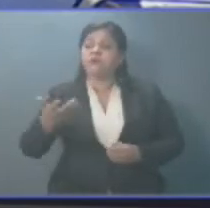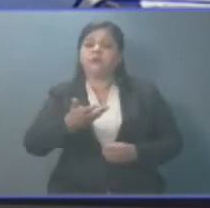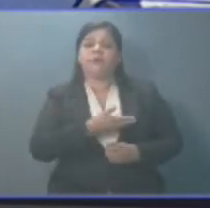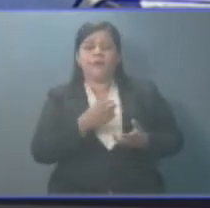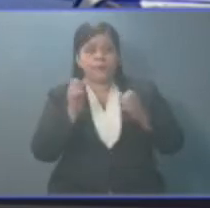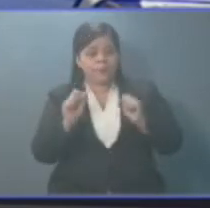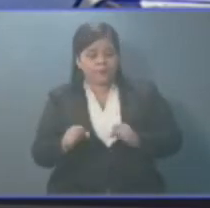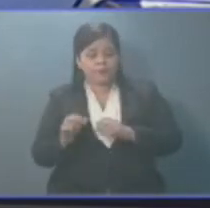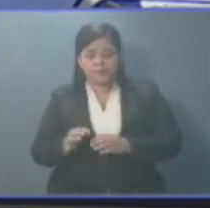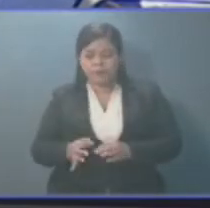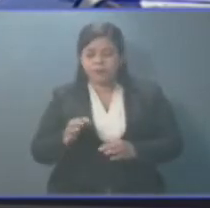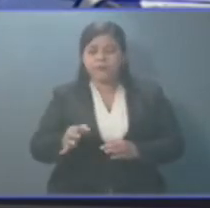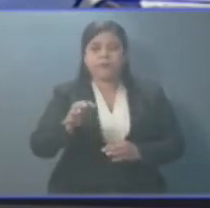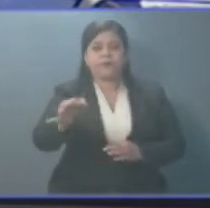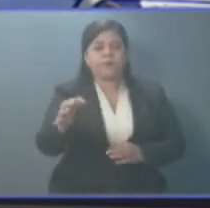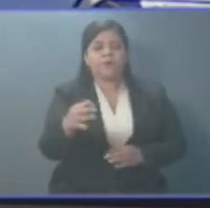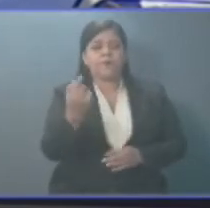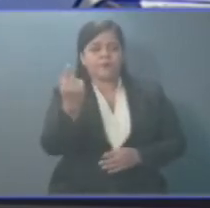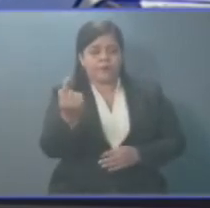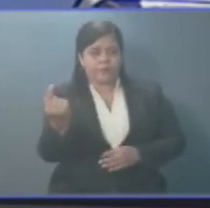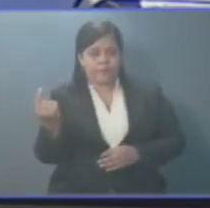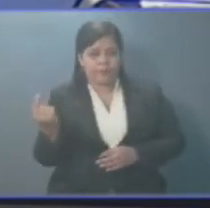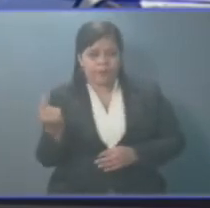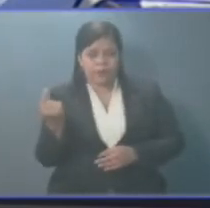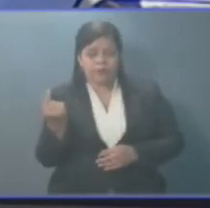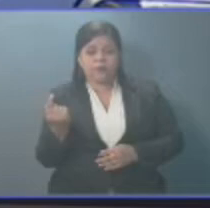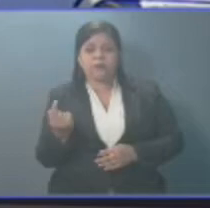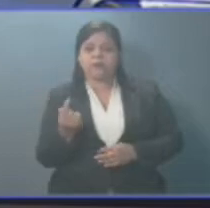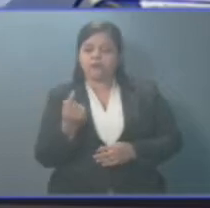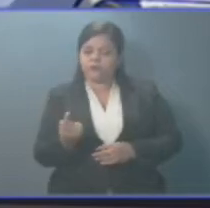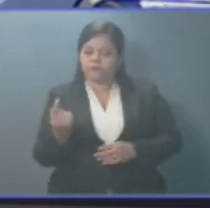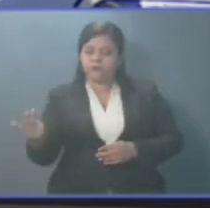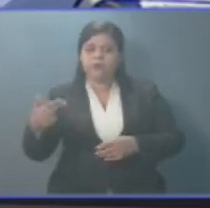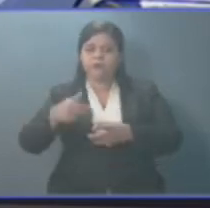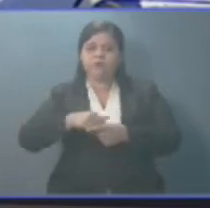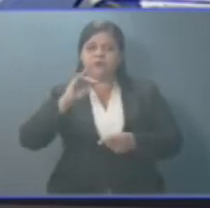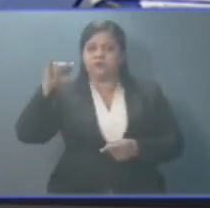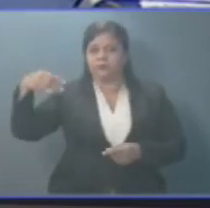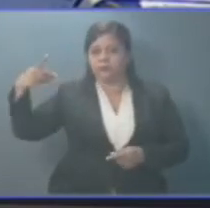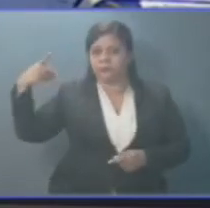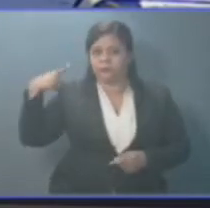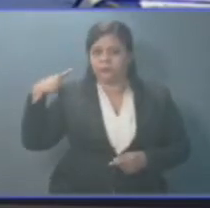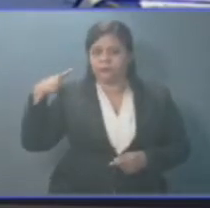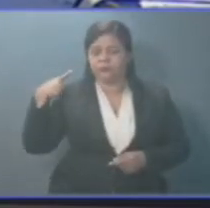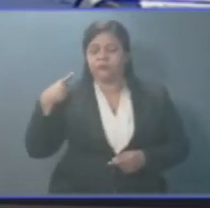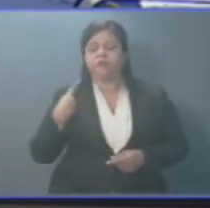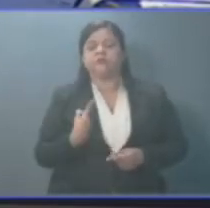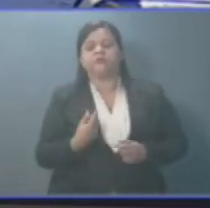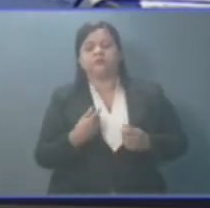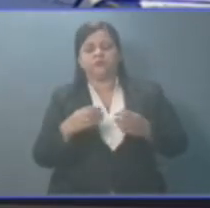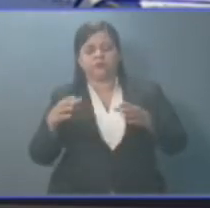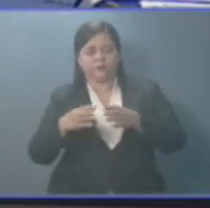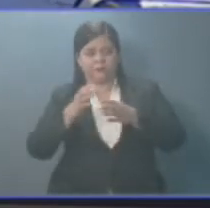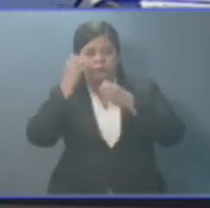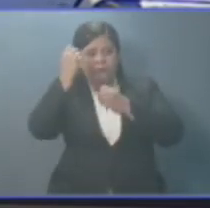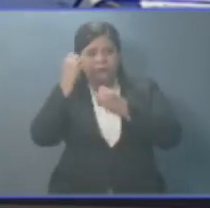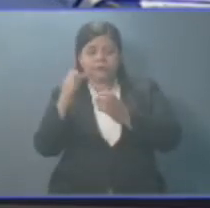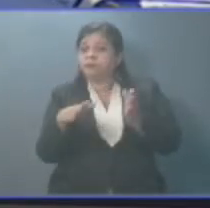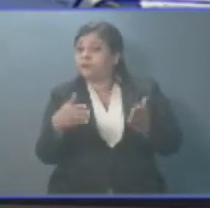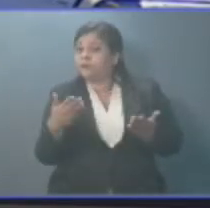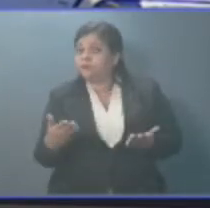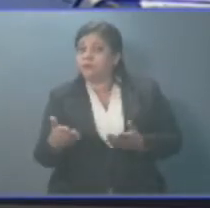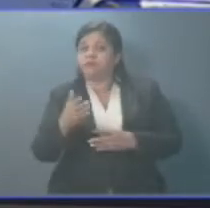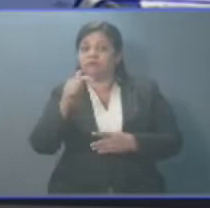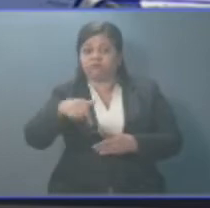la vigencia de las credenciales de los miembros de la Junta Directiva de los sindicatos, dada la